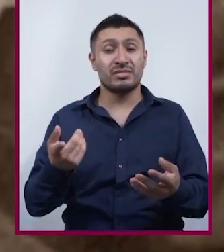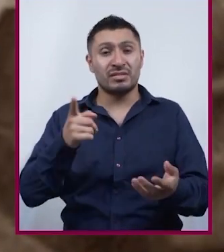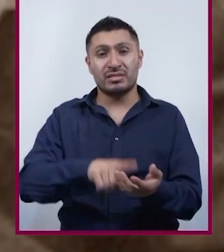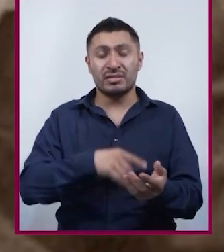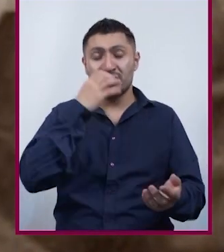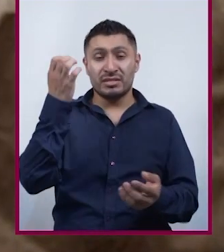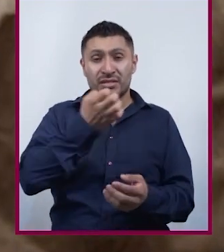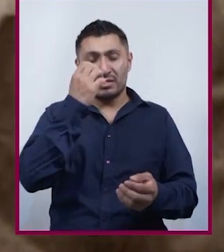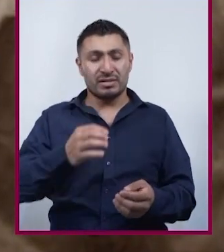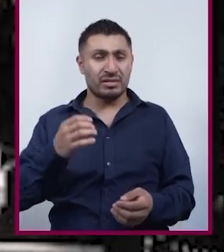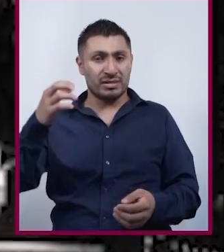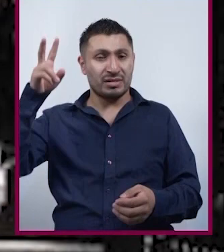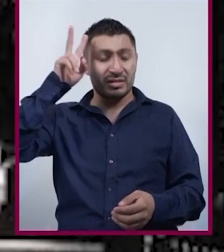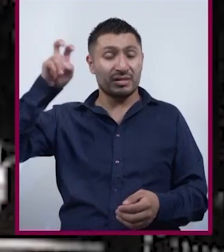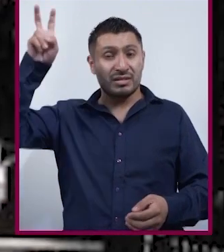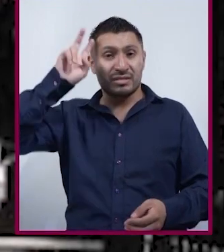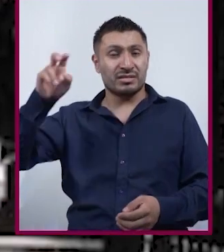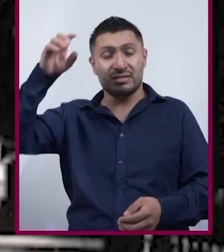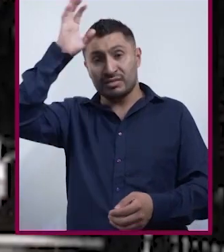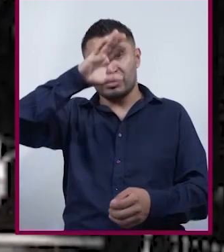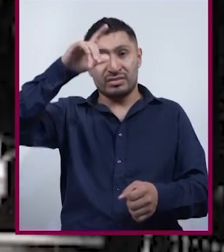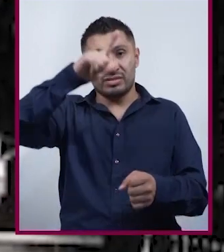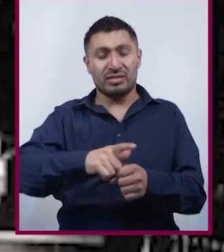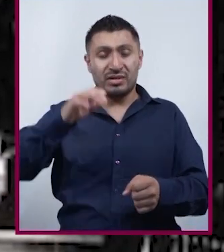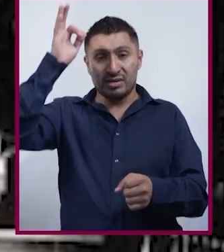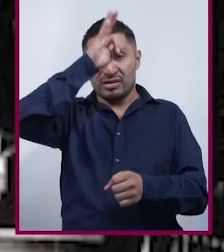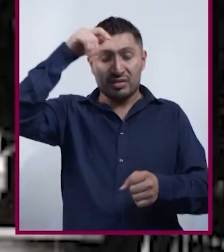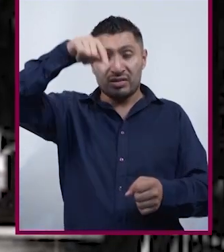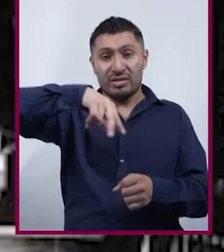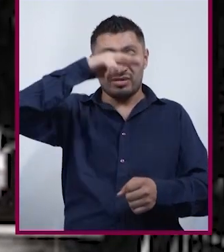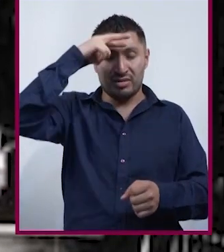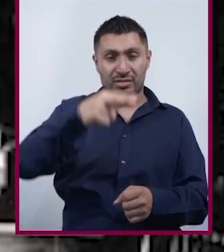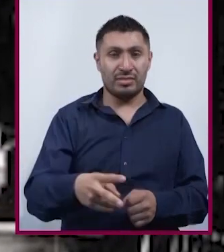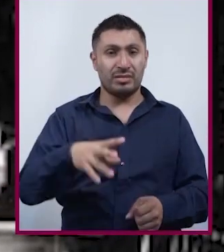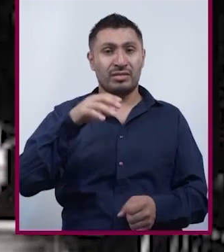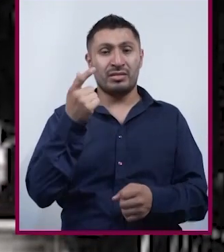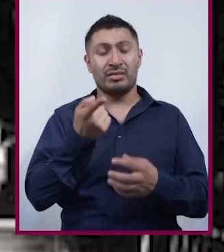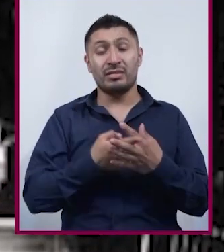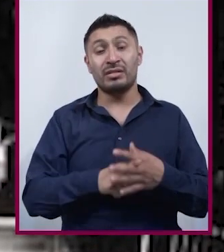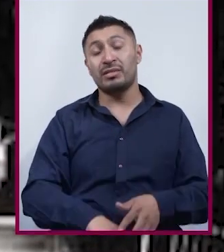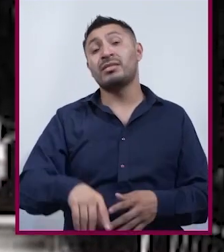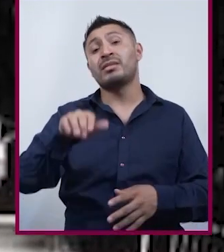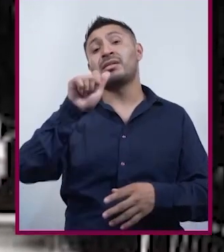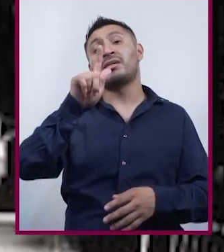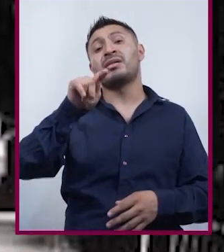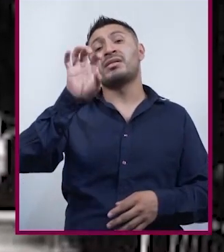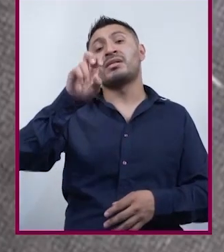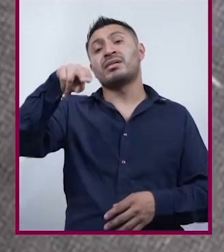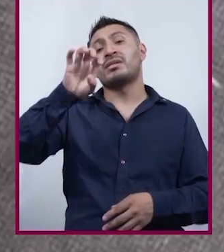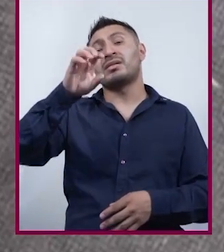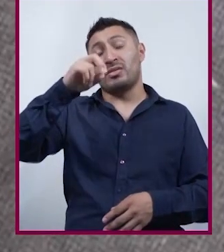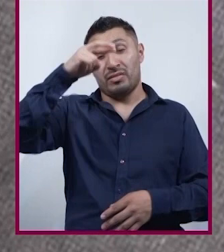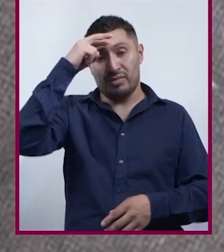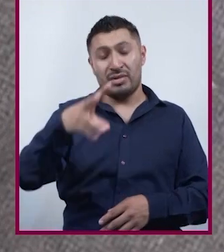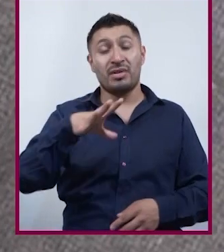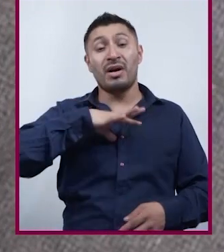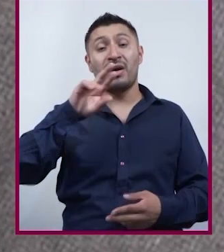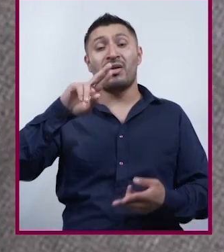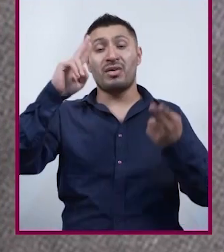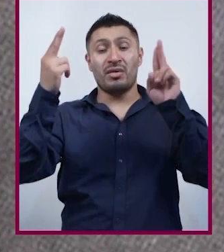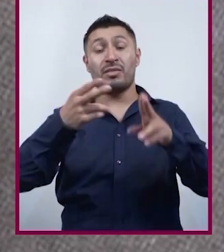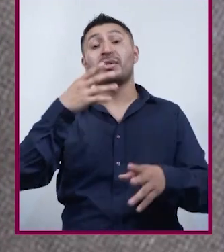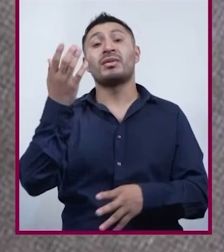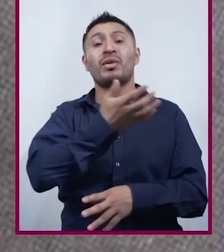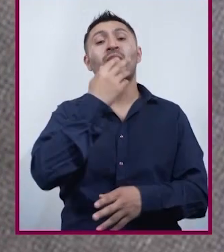revolución filosófica y cultural en el país. De este movimiento nació el Ateneo México, que, a través de la Universidad